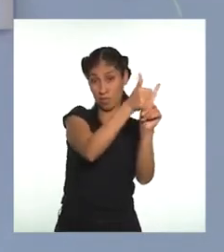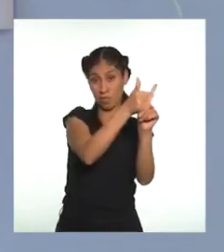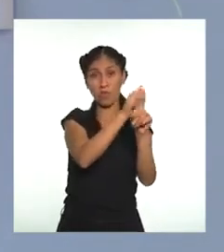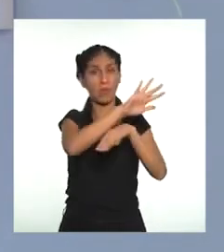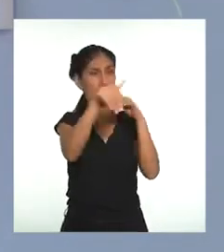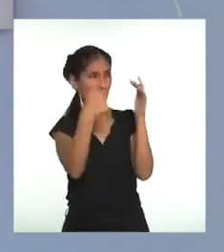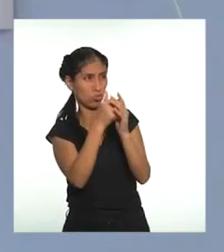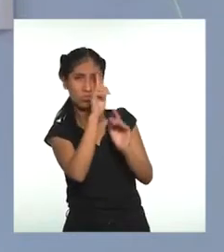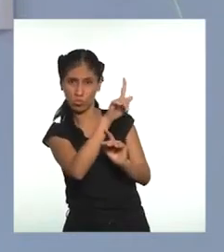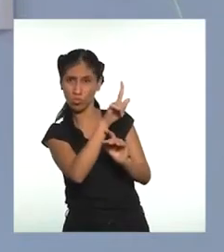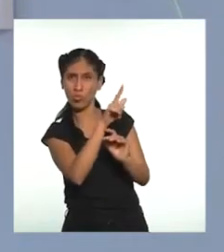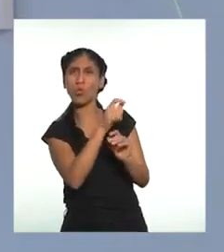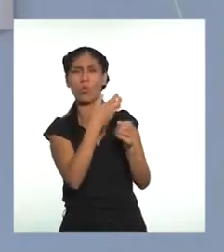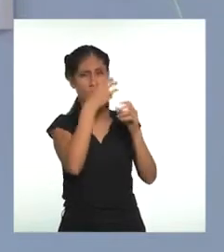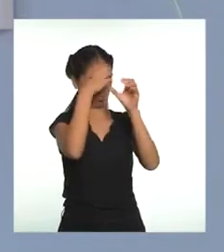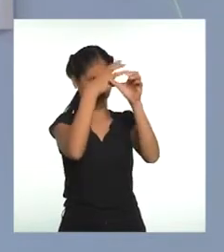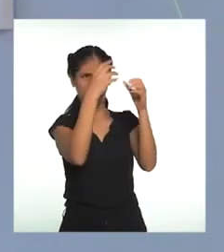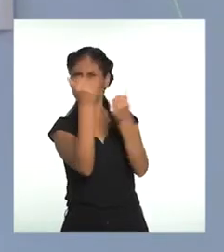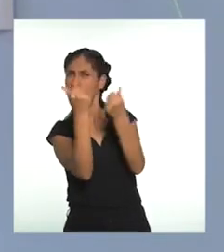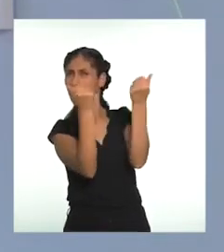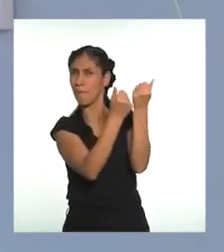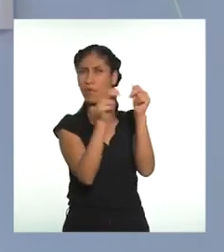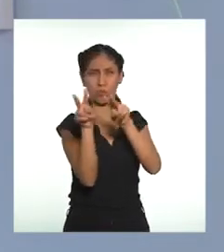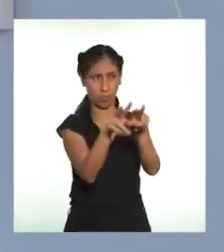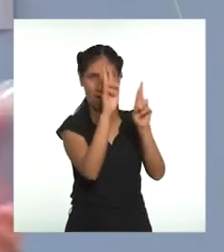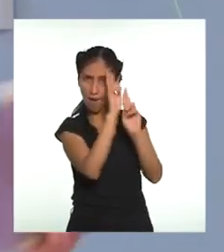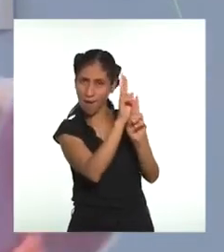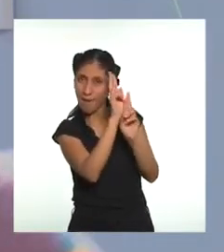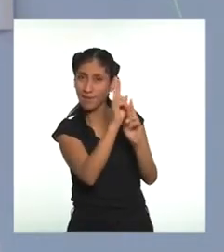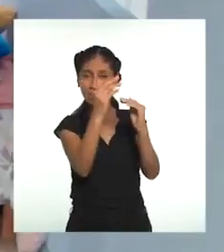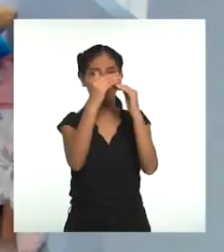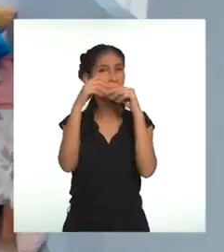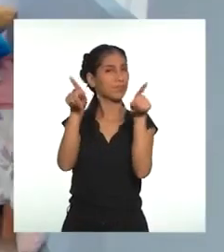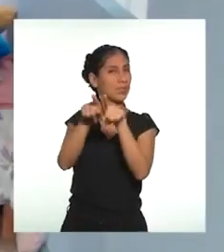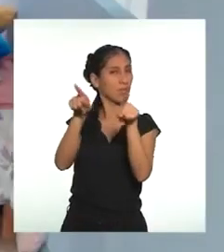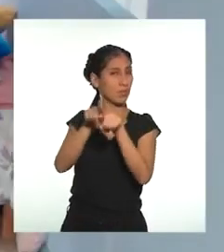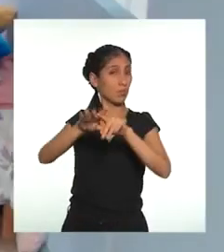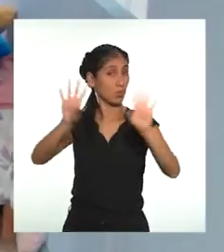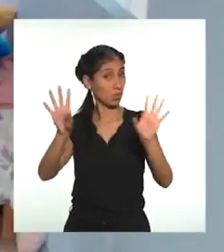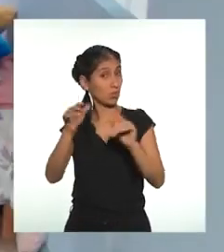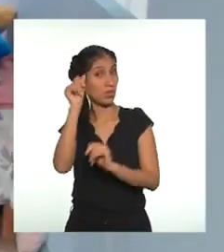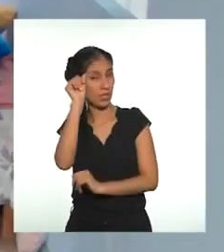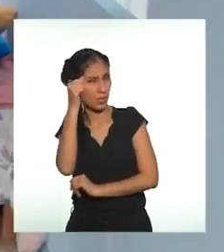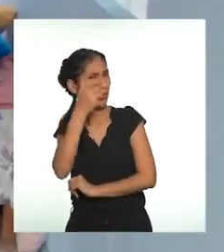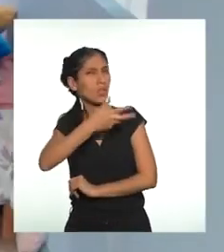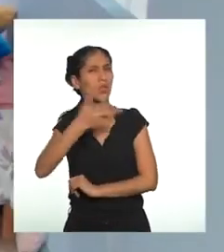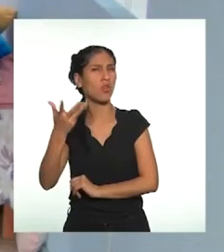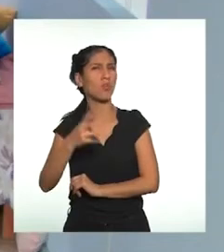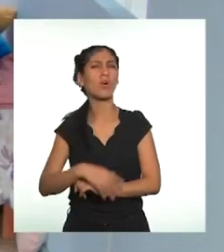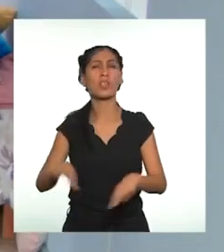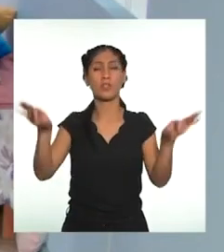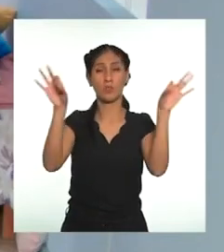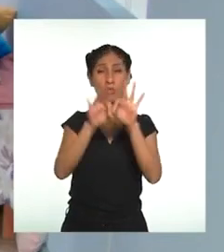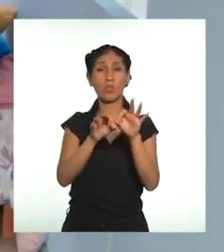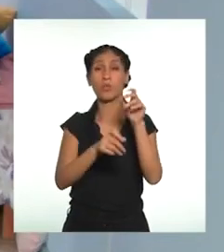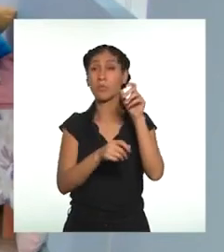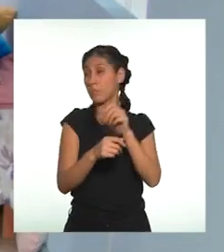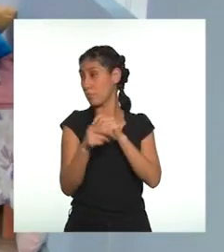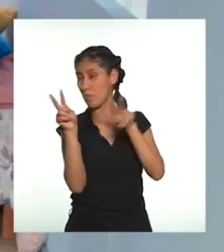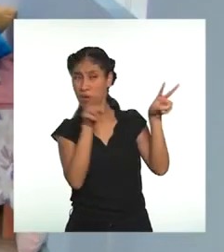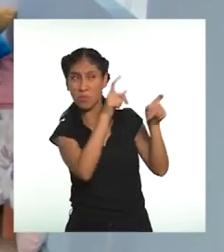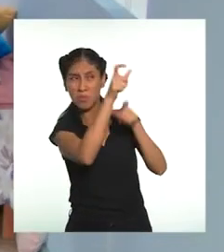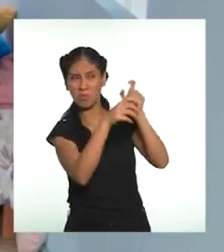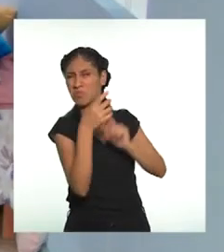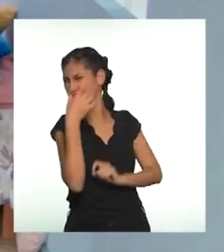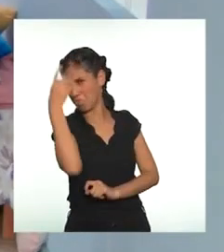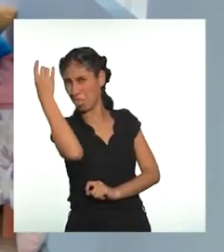al reconocimiento de sus aportes a la sociedad. Y bueno, no debemos olvidar que debemos combatir la discriminación